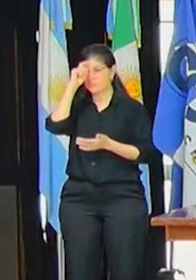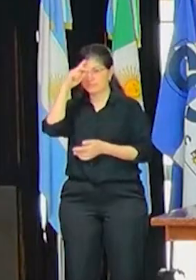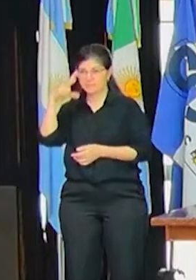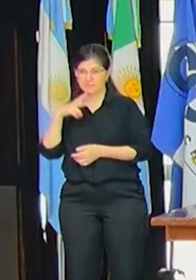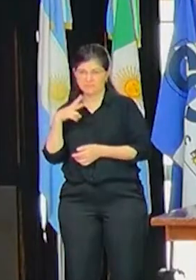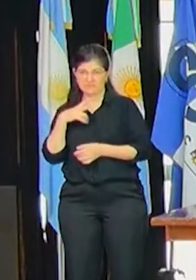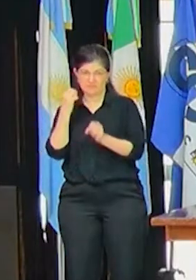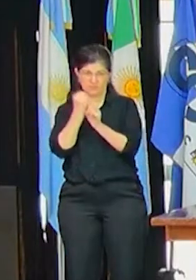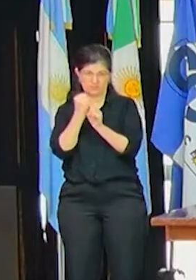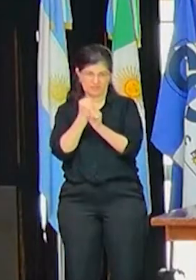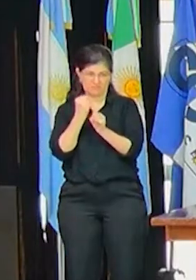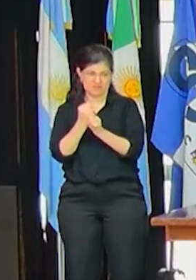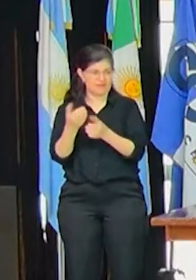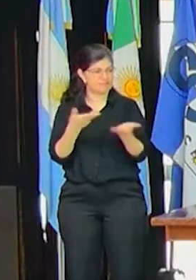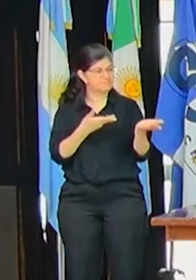te escuchamos.